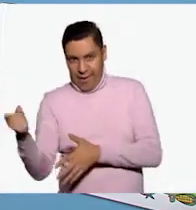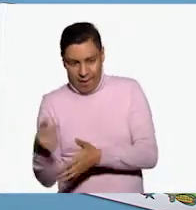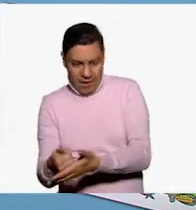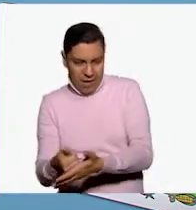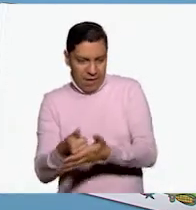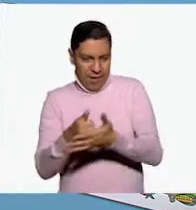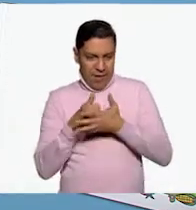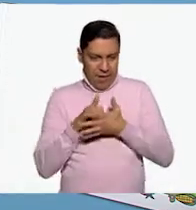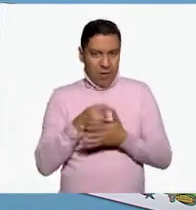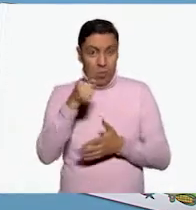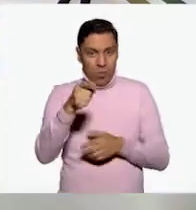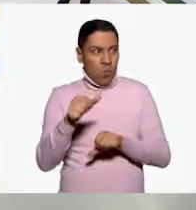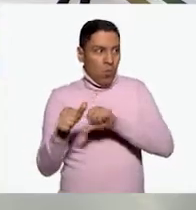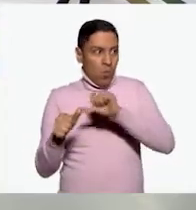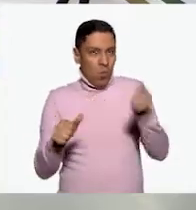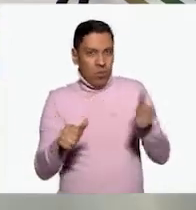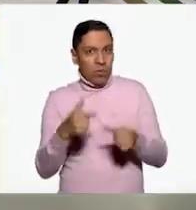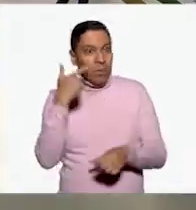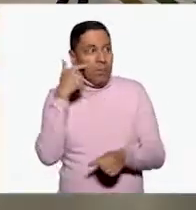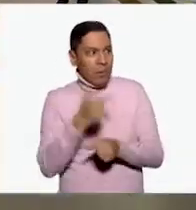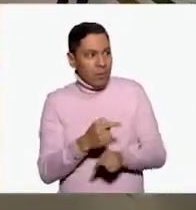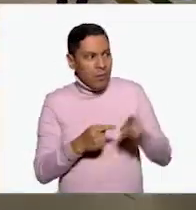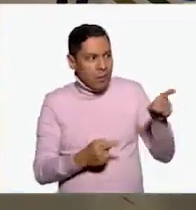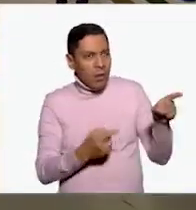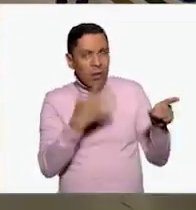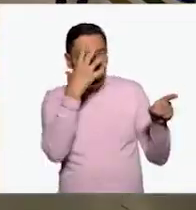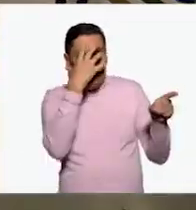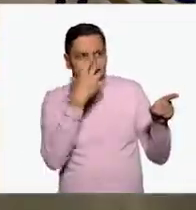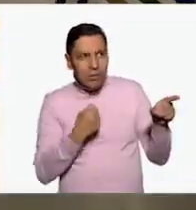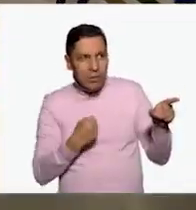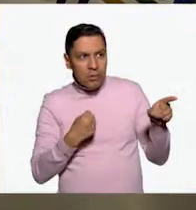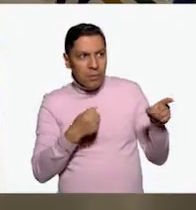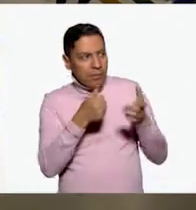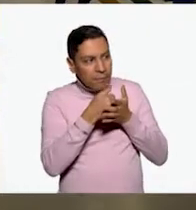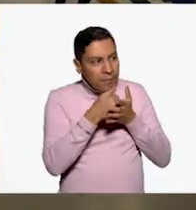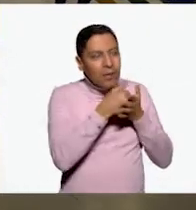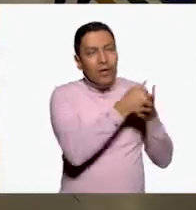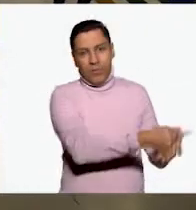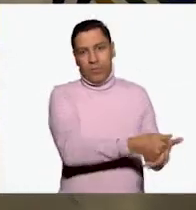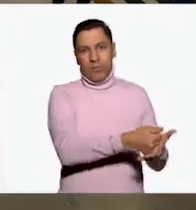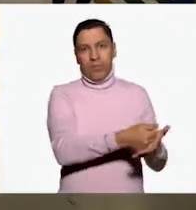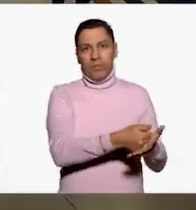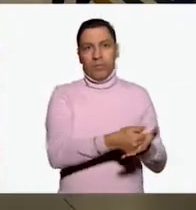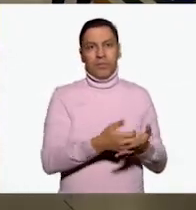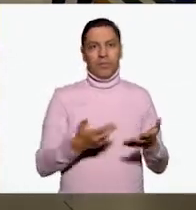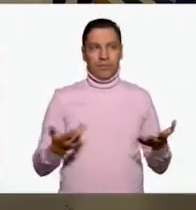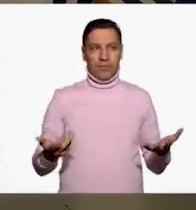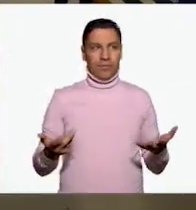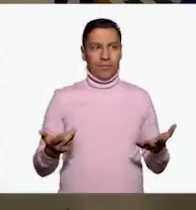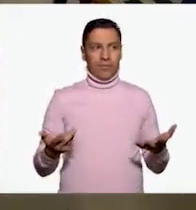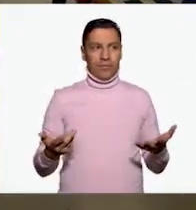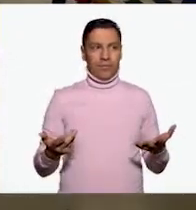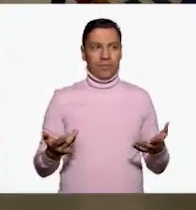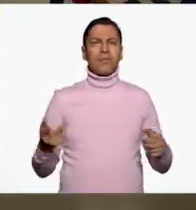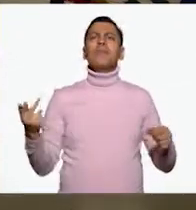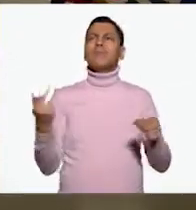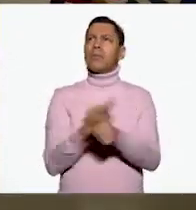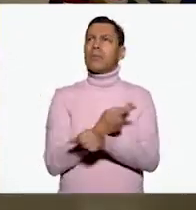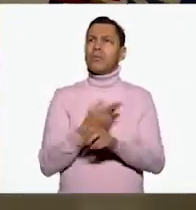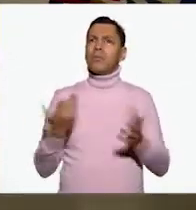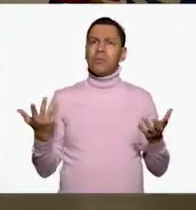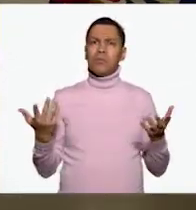manera diferentes estrategias como afrontar. ¿Qué pasó? No, uy, todos tranquilos. A ver, no se